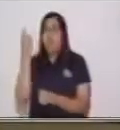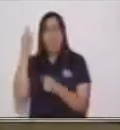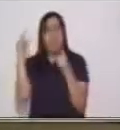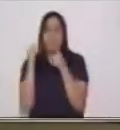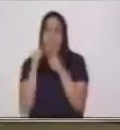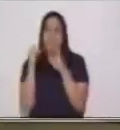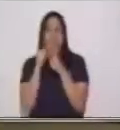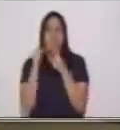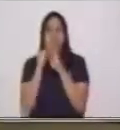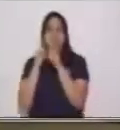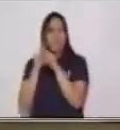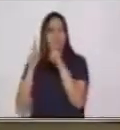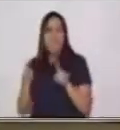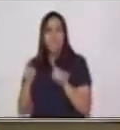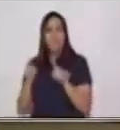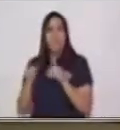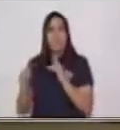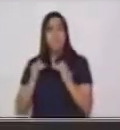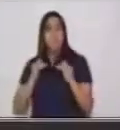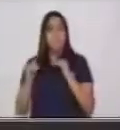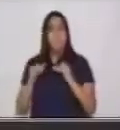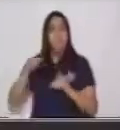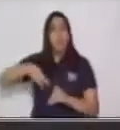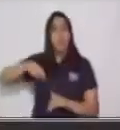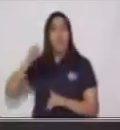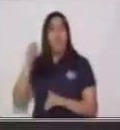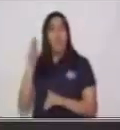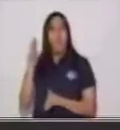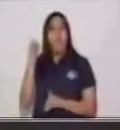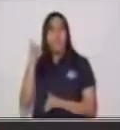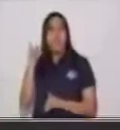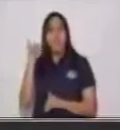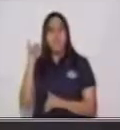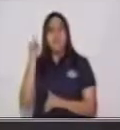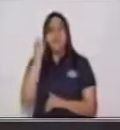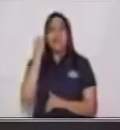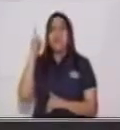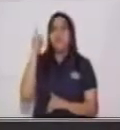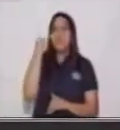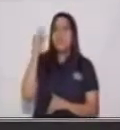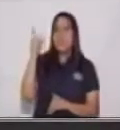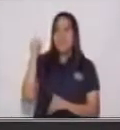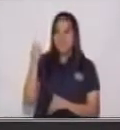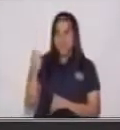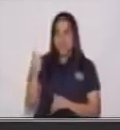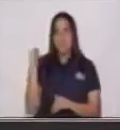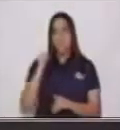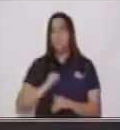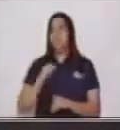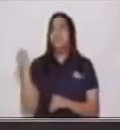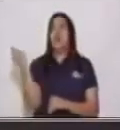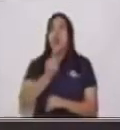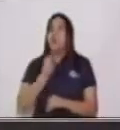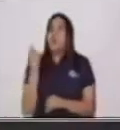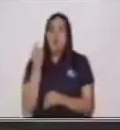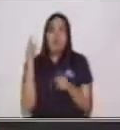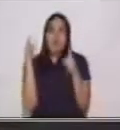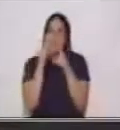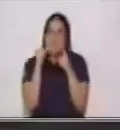la palabra movilidad. Después de esa, todas las palabras que terminen, que tengan